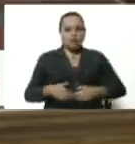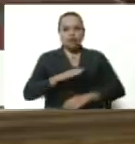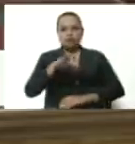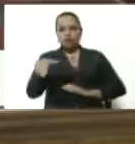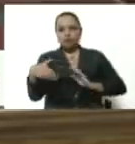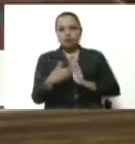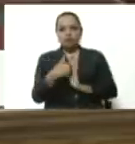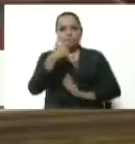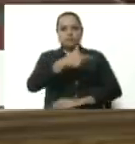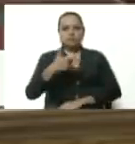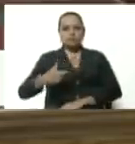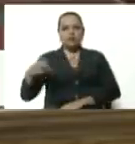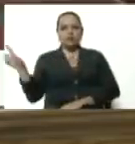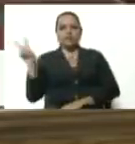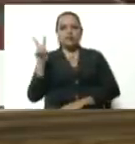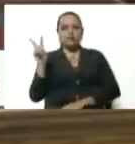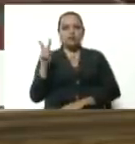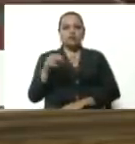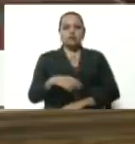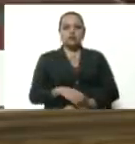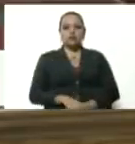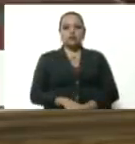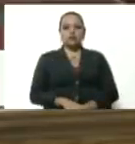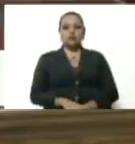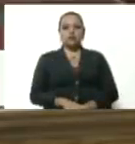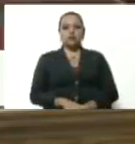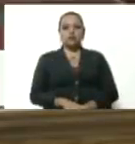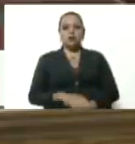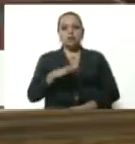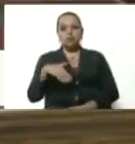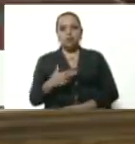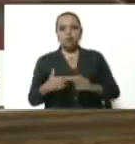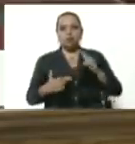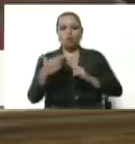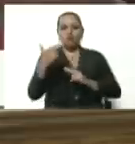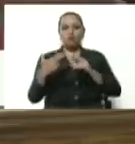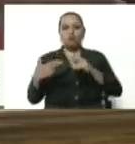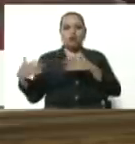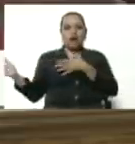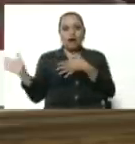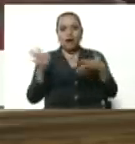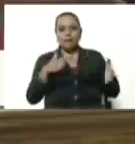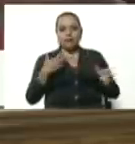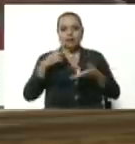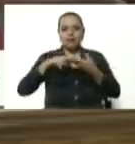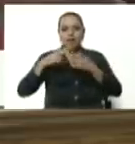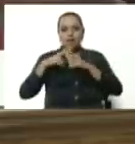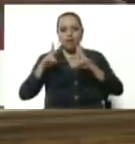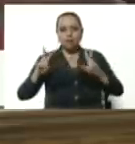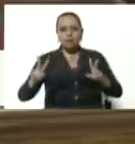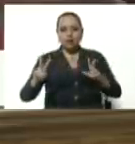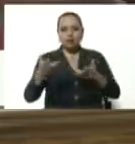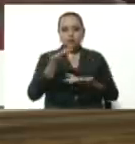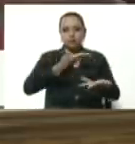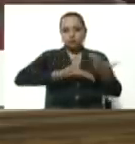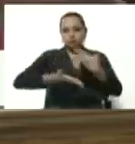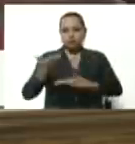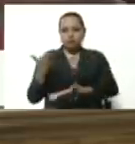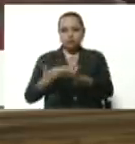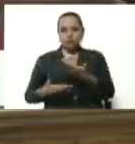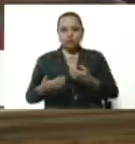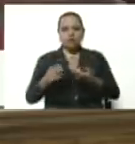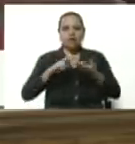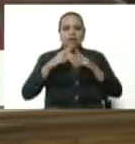todas las venezolanas y venezolanos por construir un clima de armonía, coexistencia y